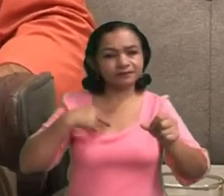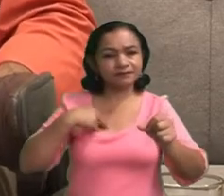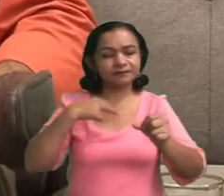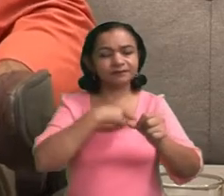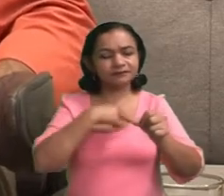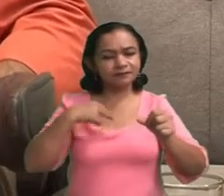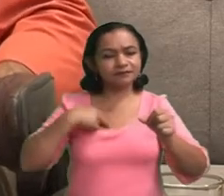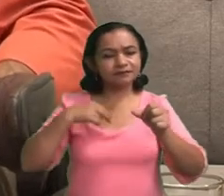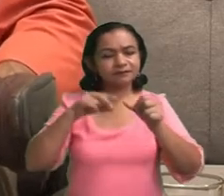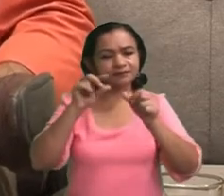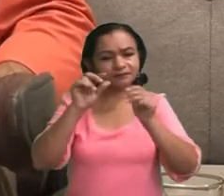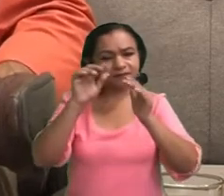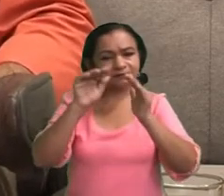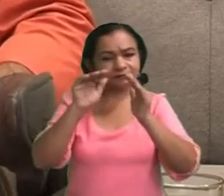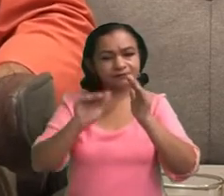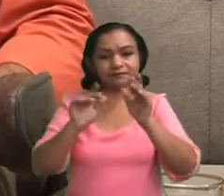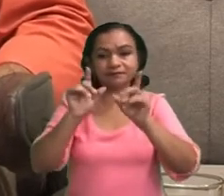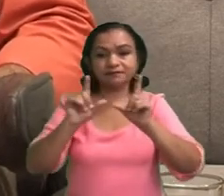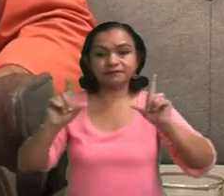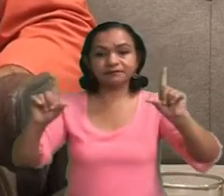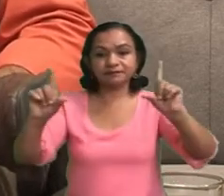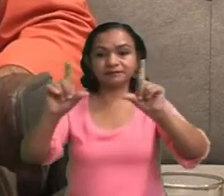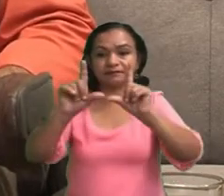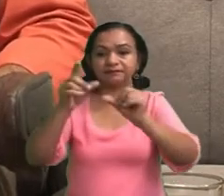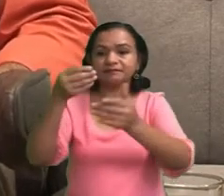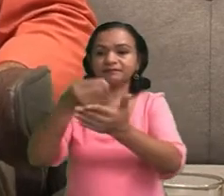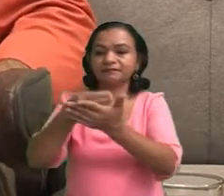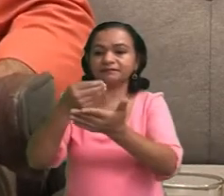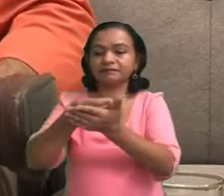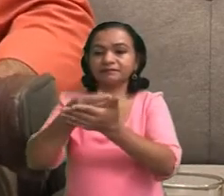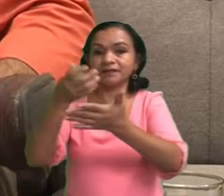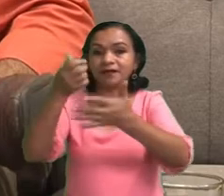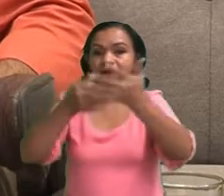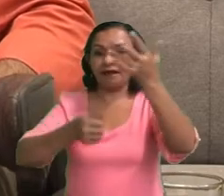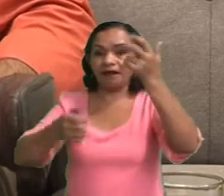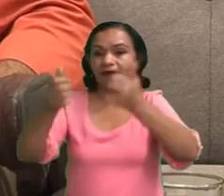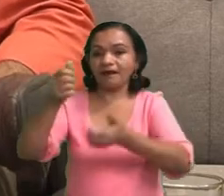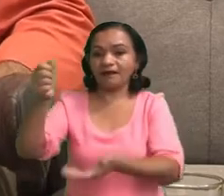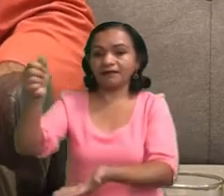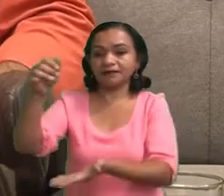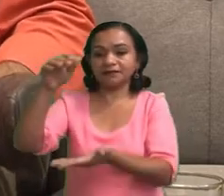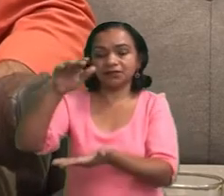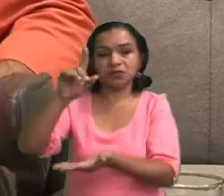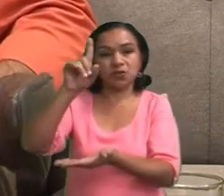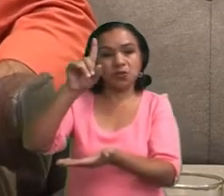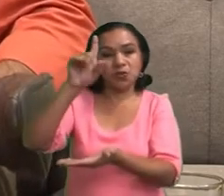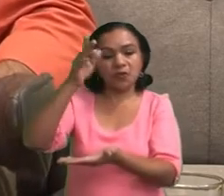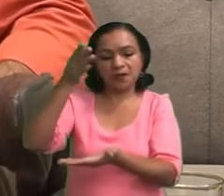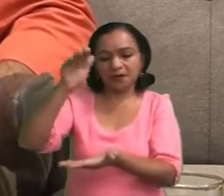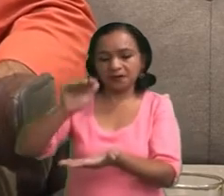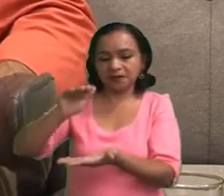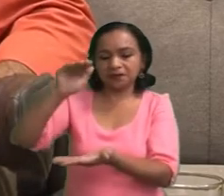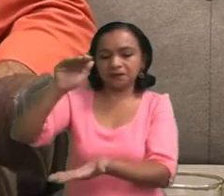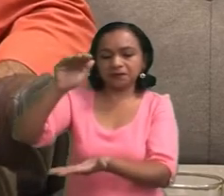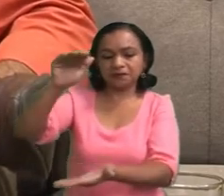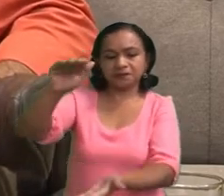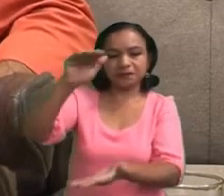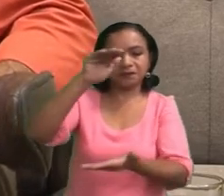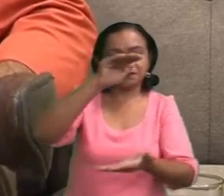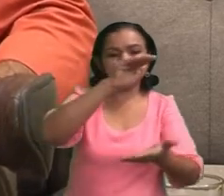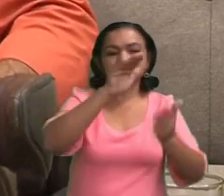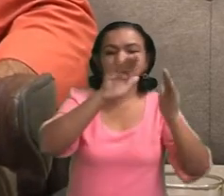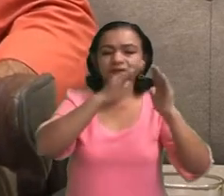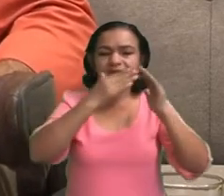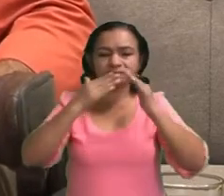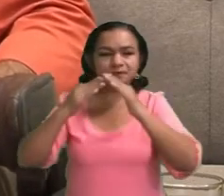escala, pero vos encontrás lugares donde vas y compras la leche cruda litreada, ¿verdad?, en los